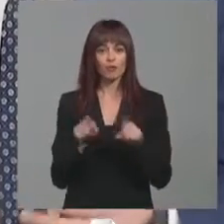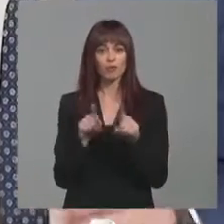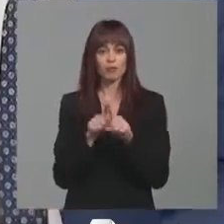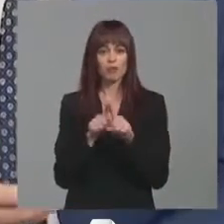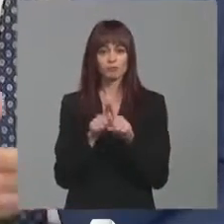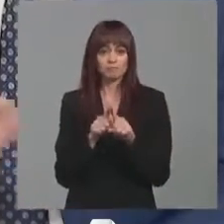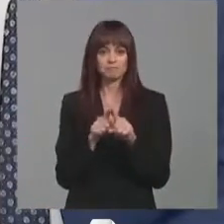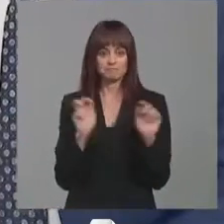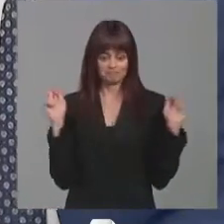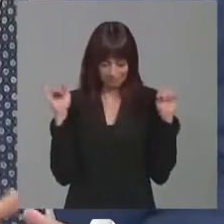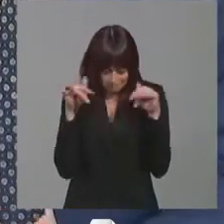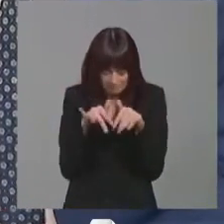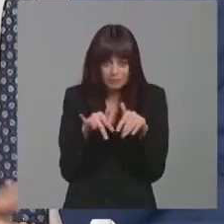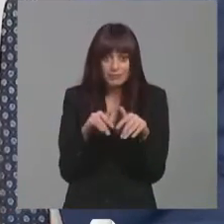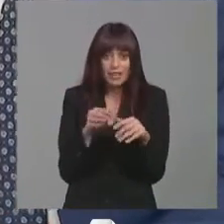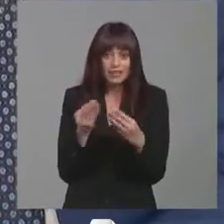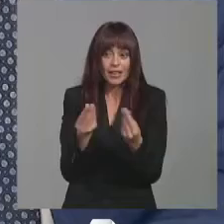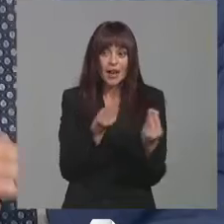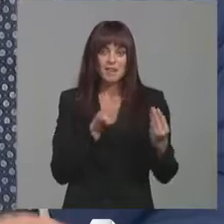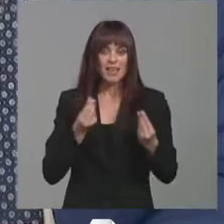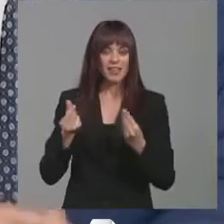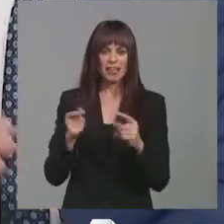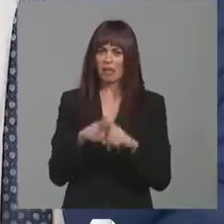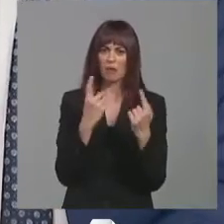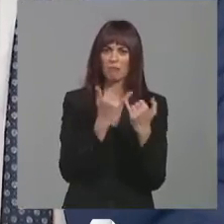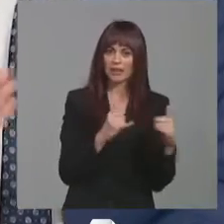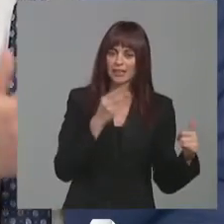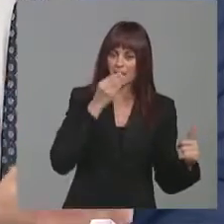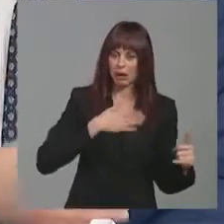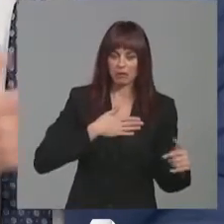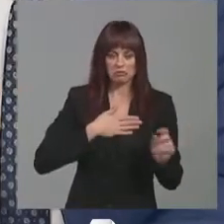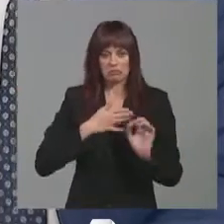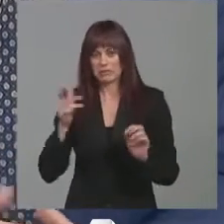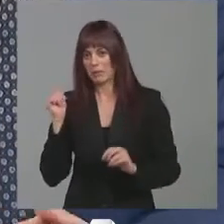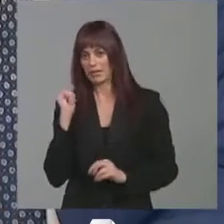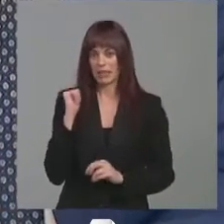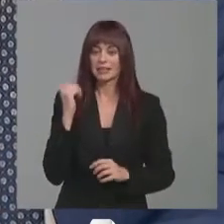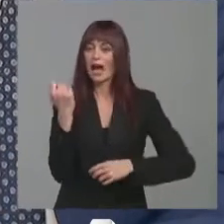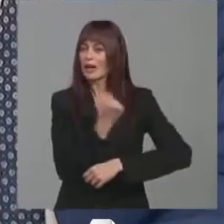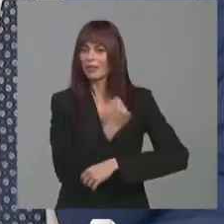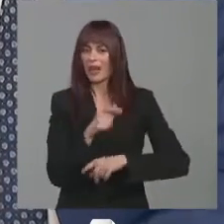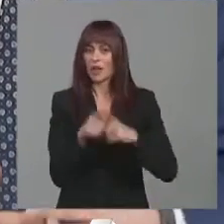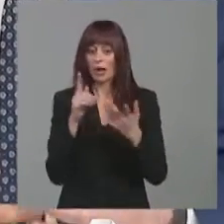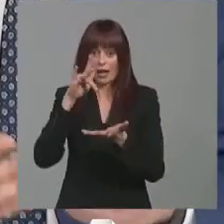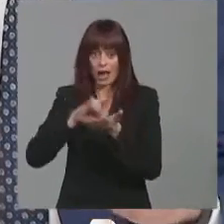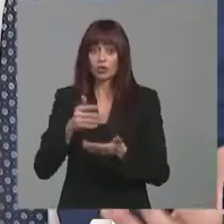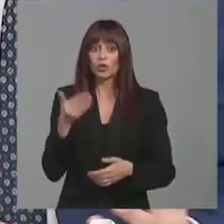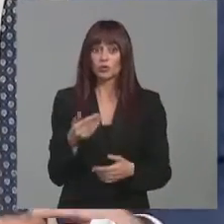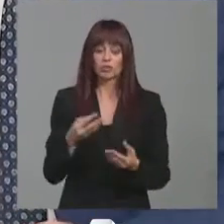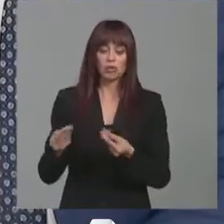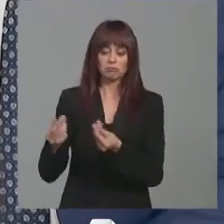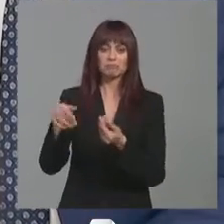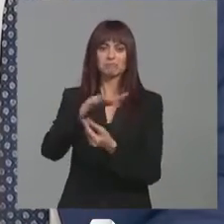donde Bueno pues el ambiente que se respira sea en las fiestas de mayo en semana santa en navidad en cualquier evento importante es un ambiente muy